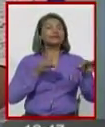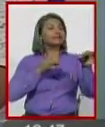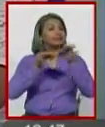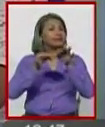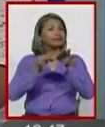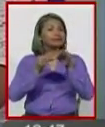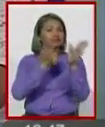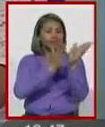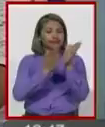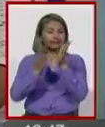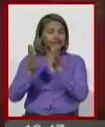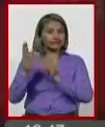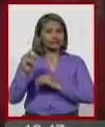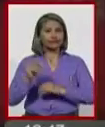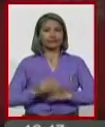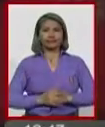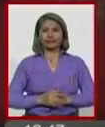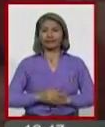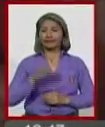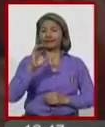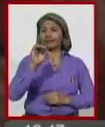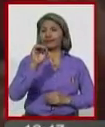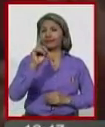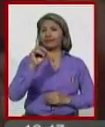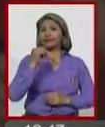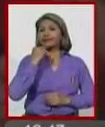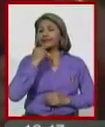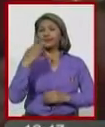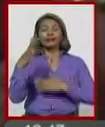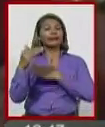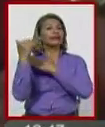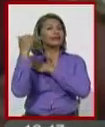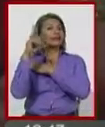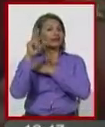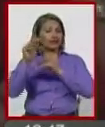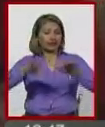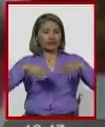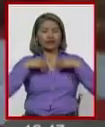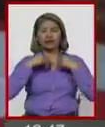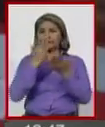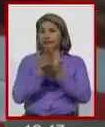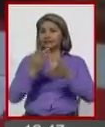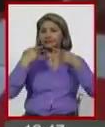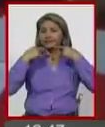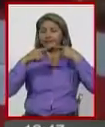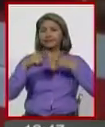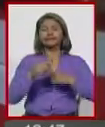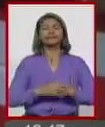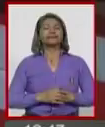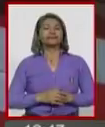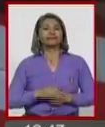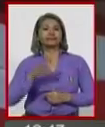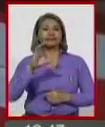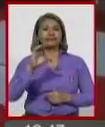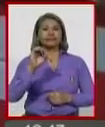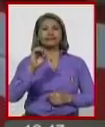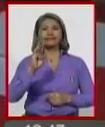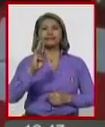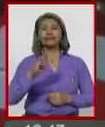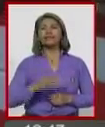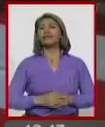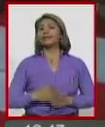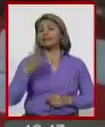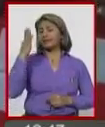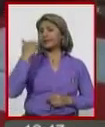consensuado de manera orgánica. La Central Obrera Departamental de Santa Cruz no acatará el paro anunciado por su ente matriz, la Central Obrera